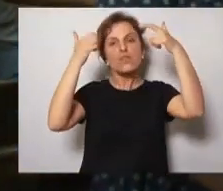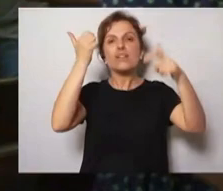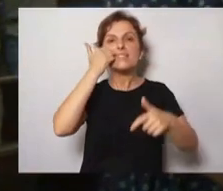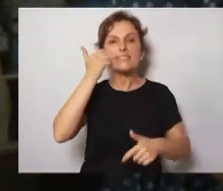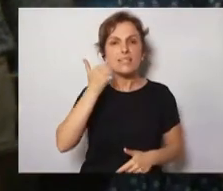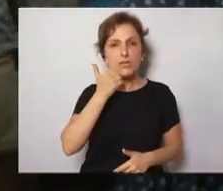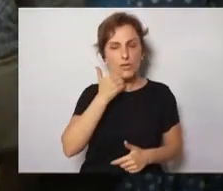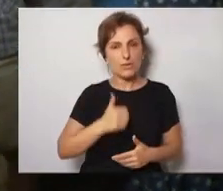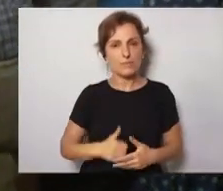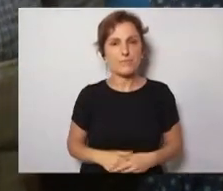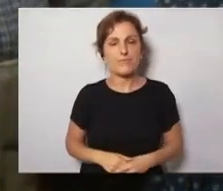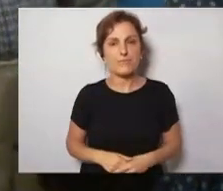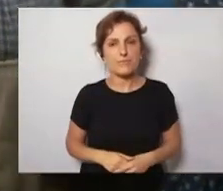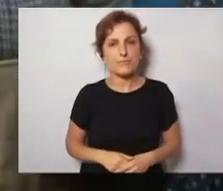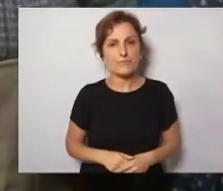y hoy